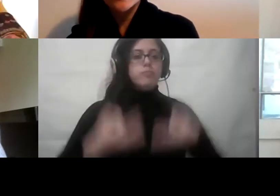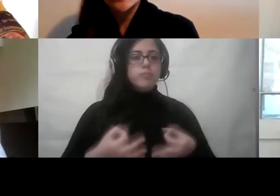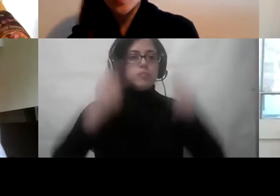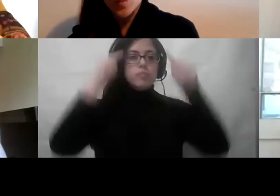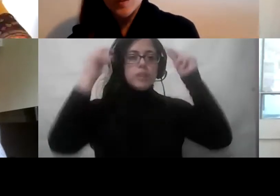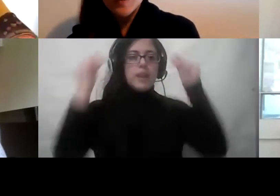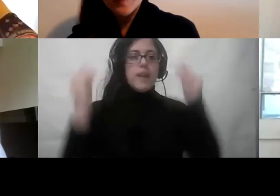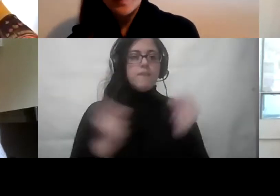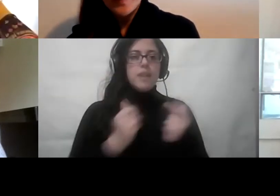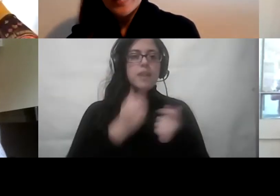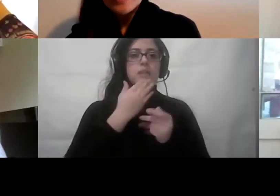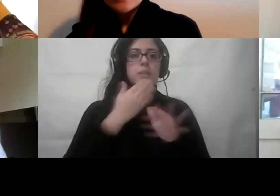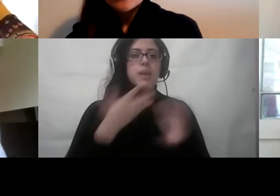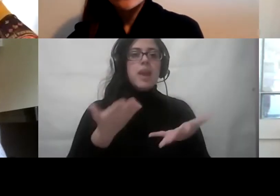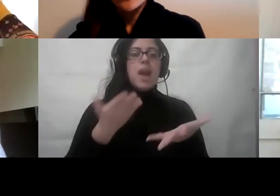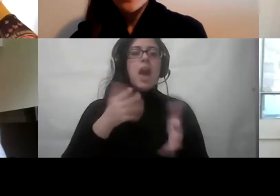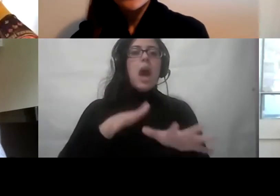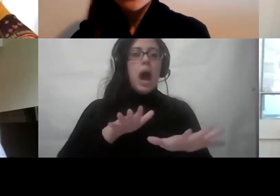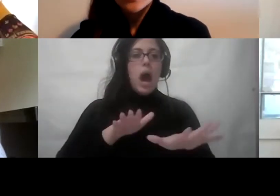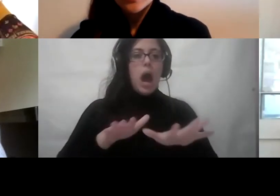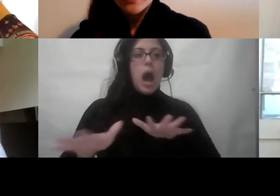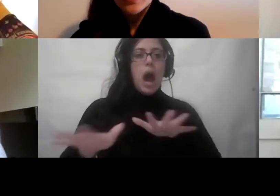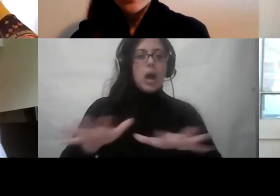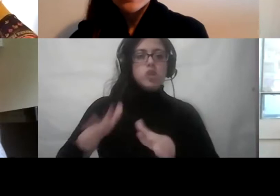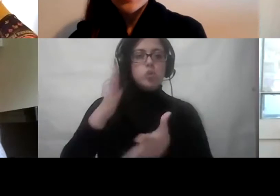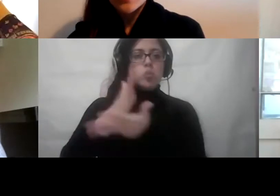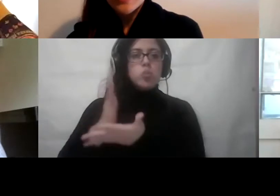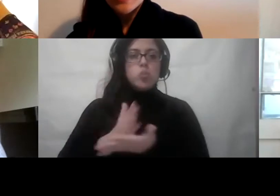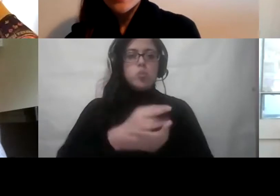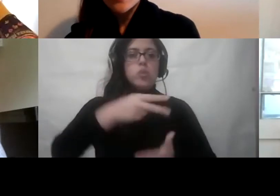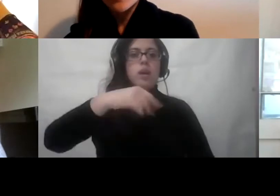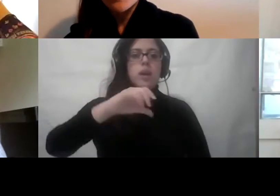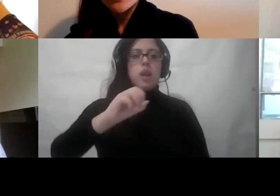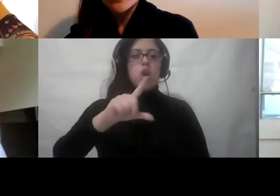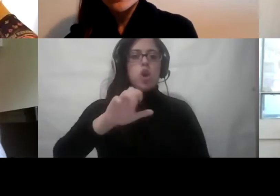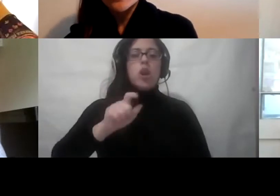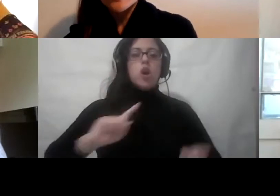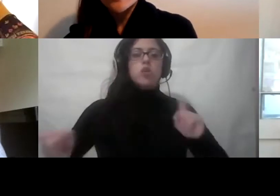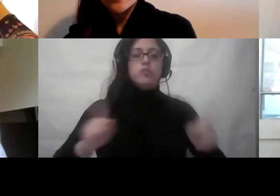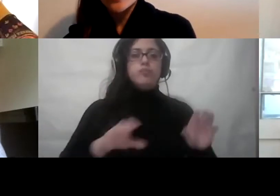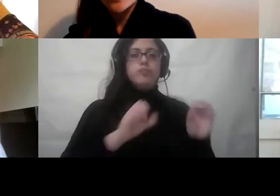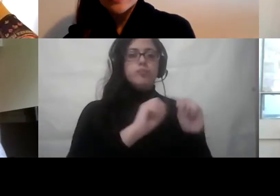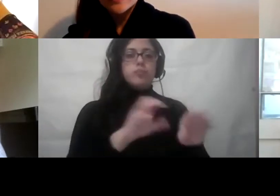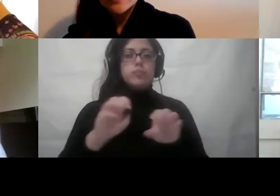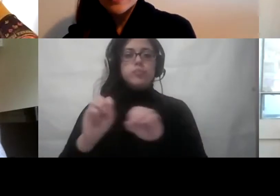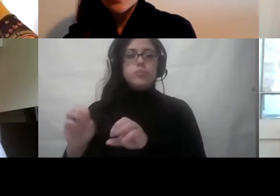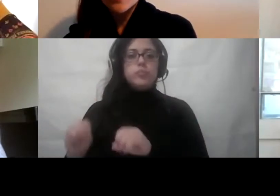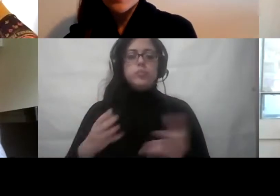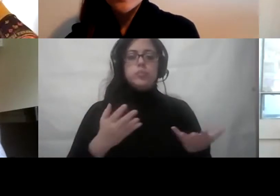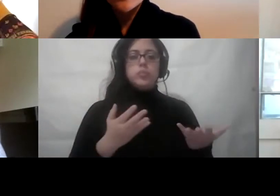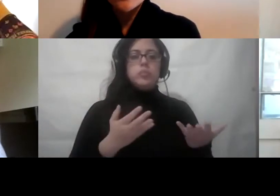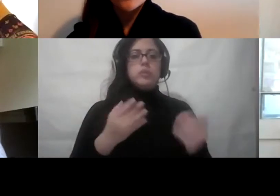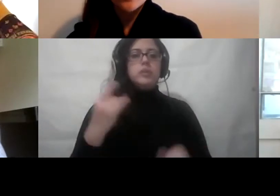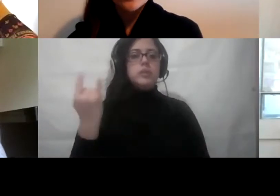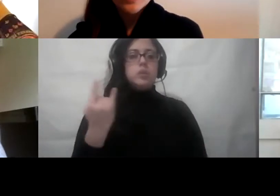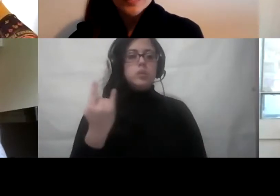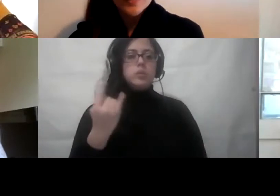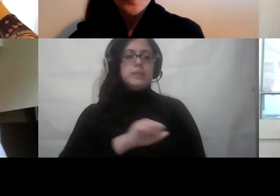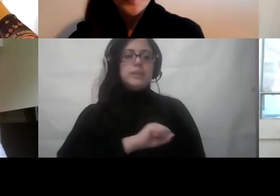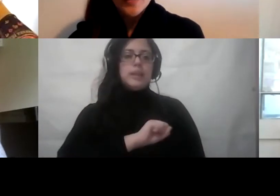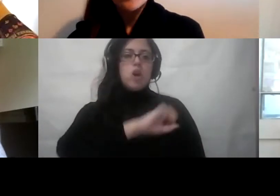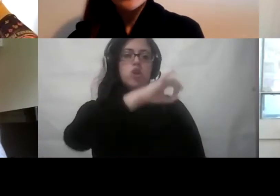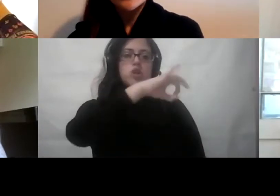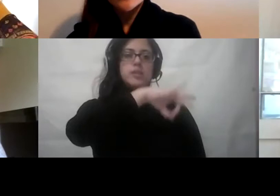y actitudes. Nicole Abricot es coordinadora del área de formación inicial docente de la Universidad de Santiago de